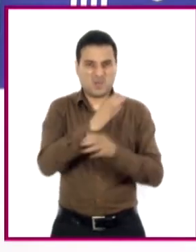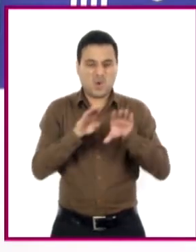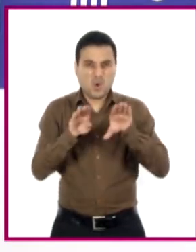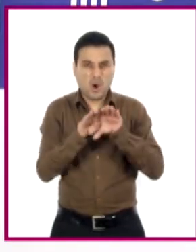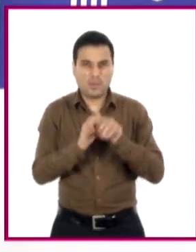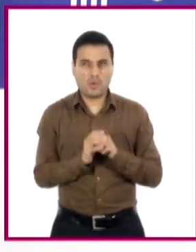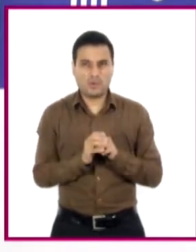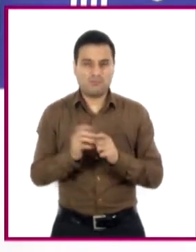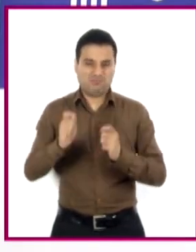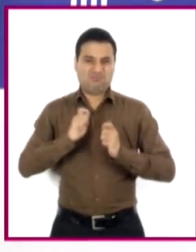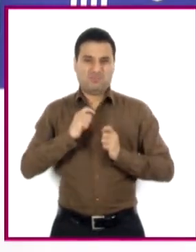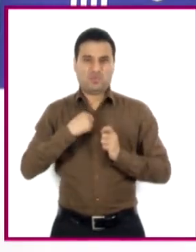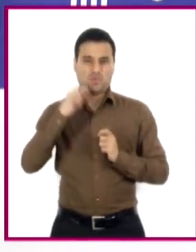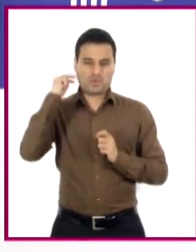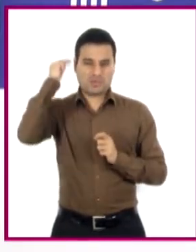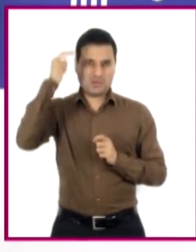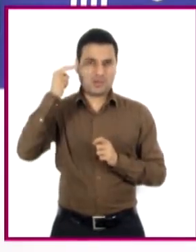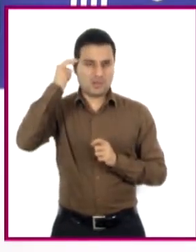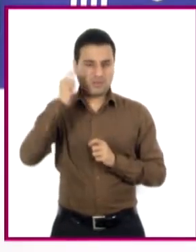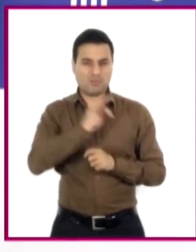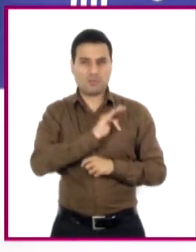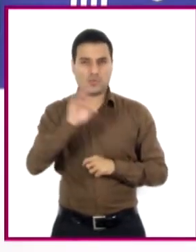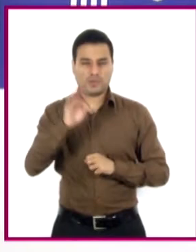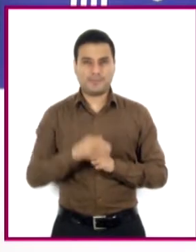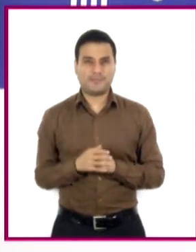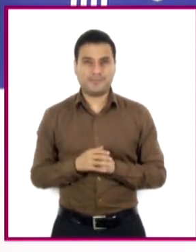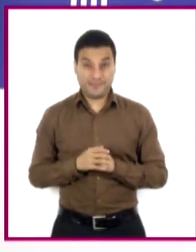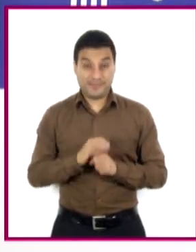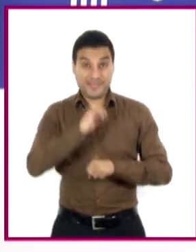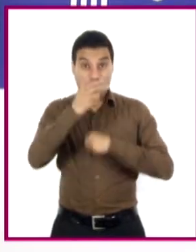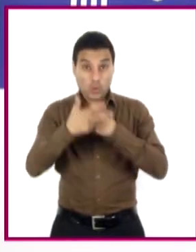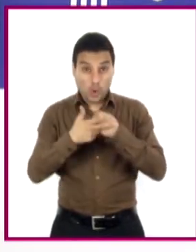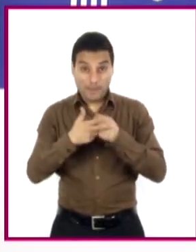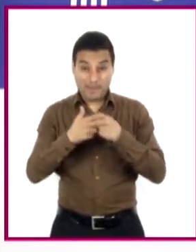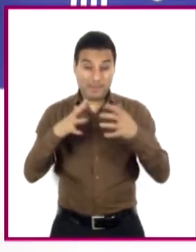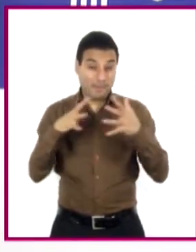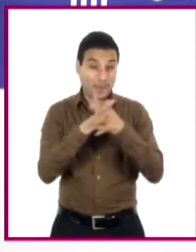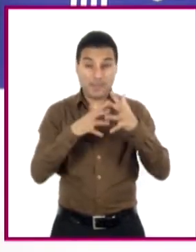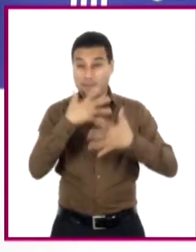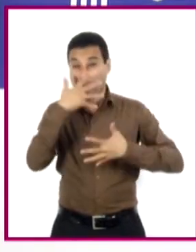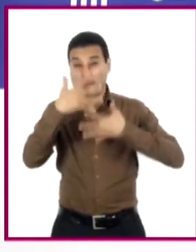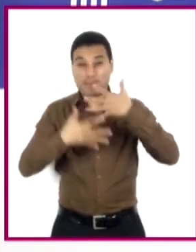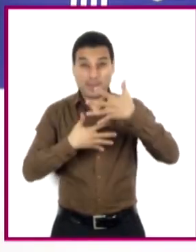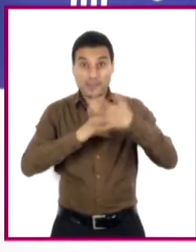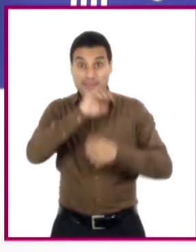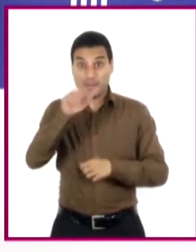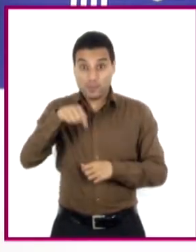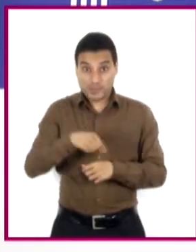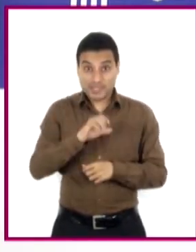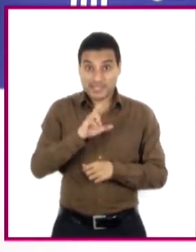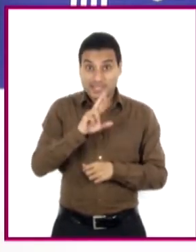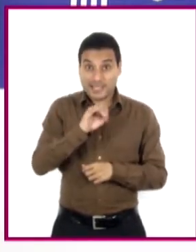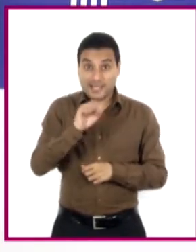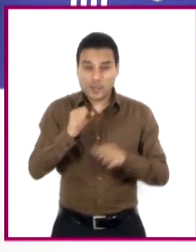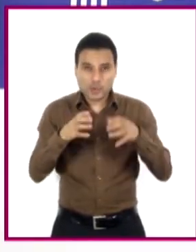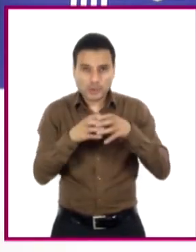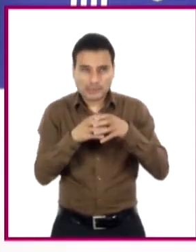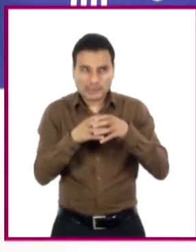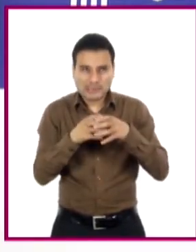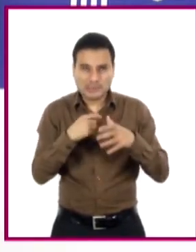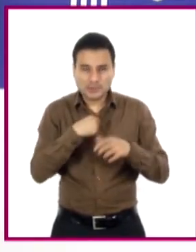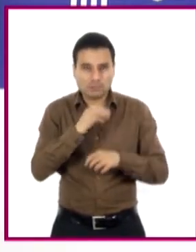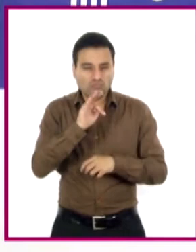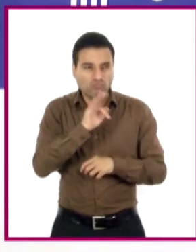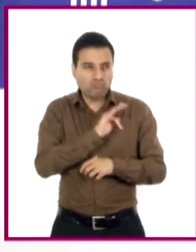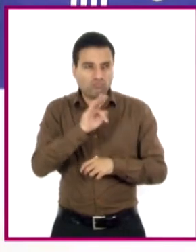del rey. Los acontecimientos ocurridos en Europa animaron a los criollos a tomar el poder, sobre